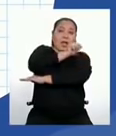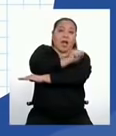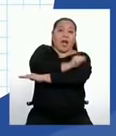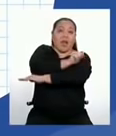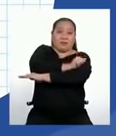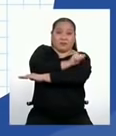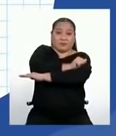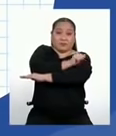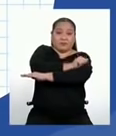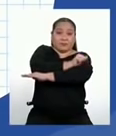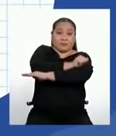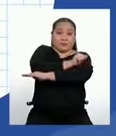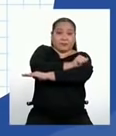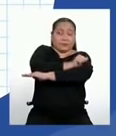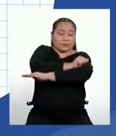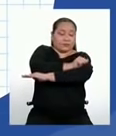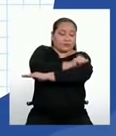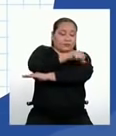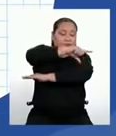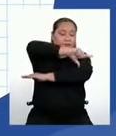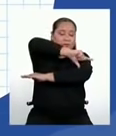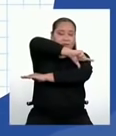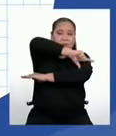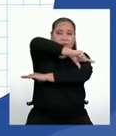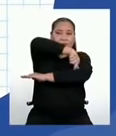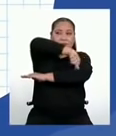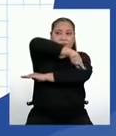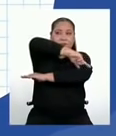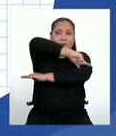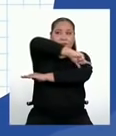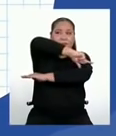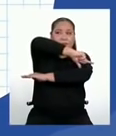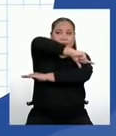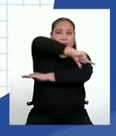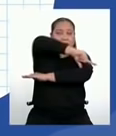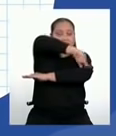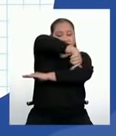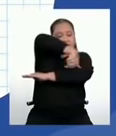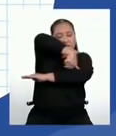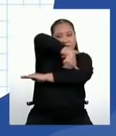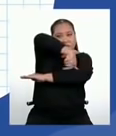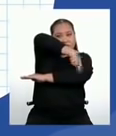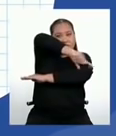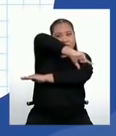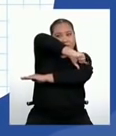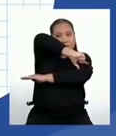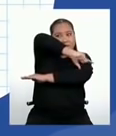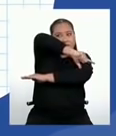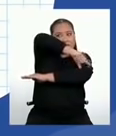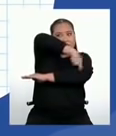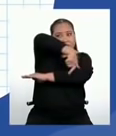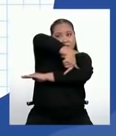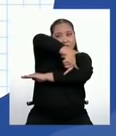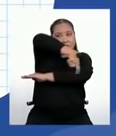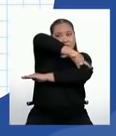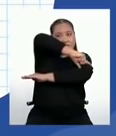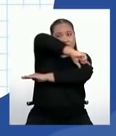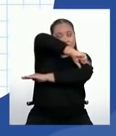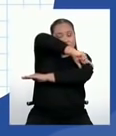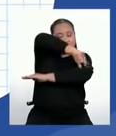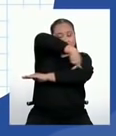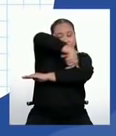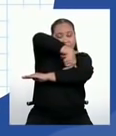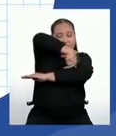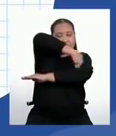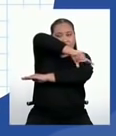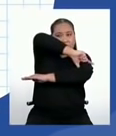ubico en el punto A del segmento AB de color azul. Concentro en el punto A del segmento AB, trazamos